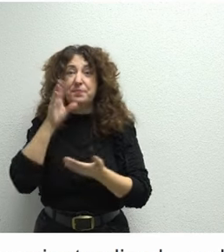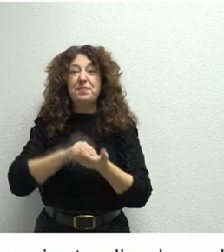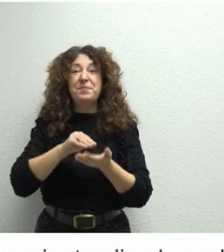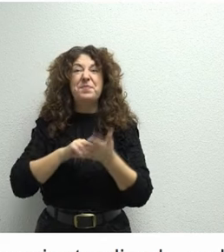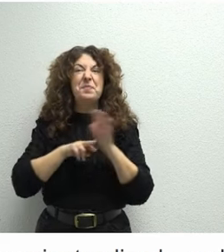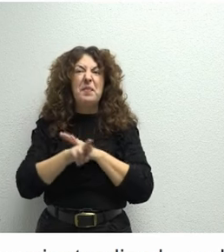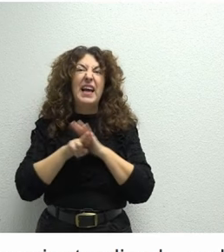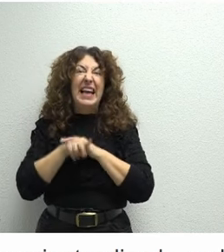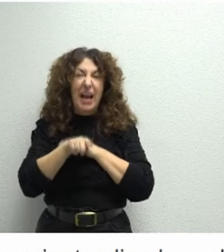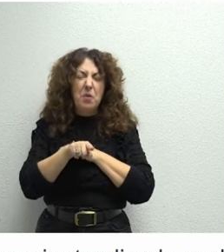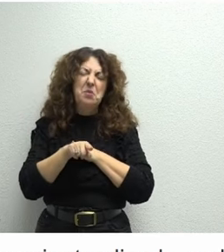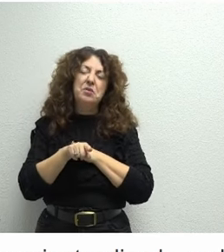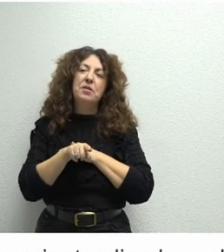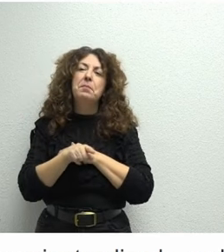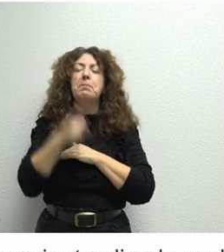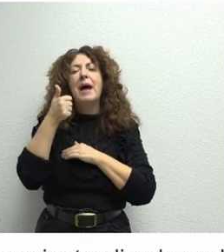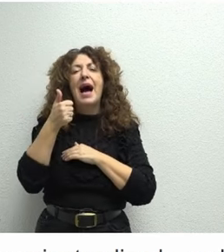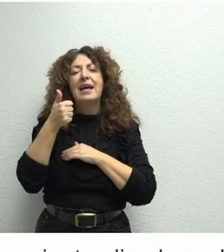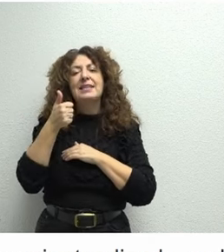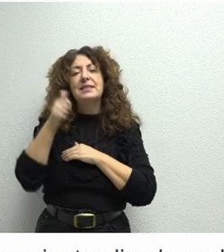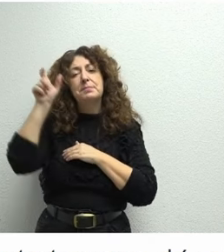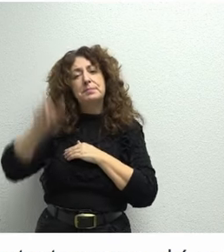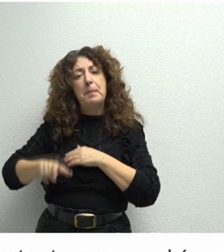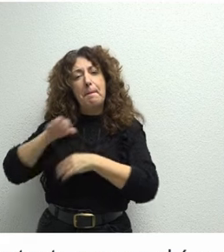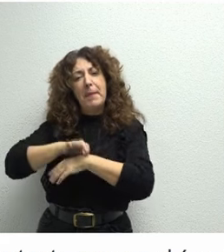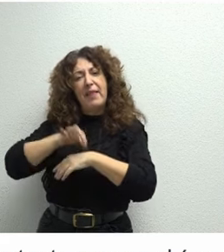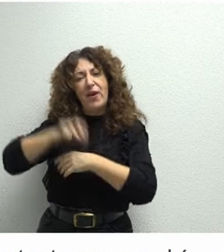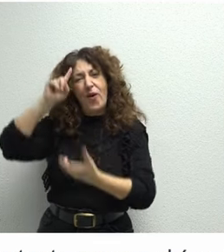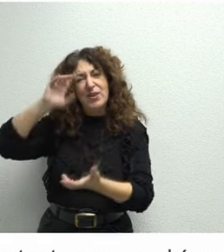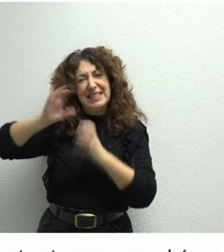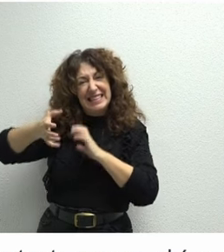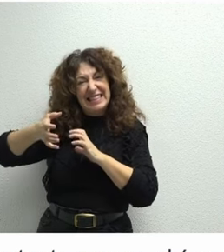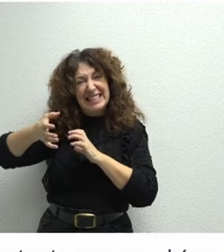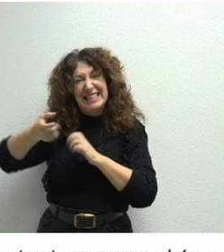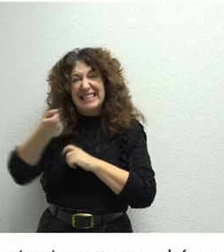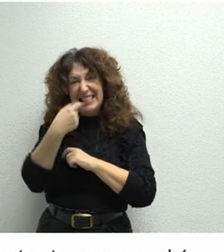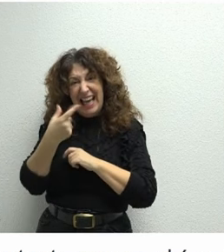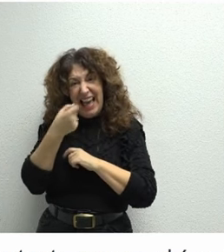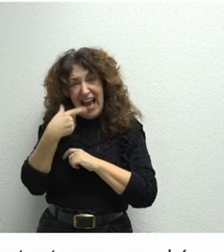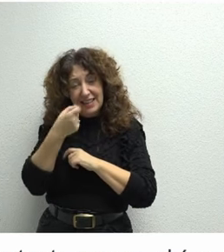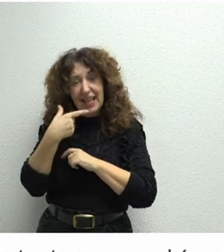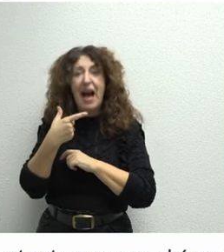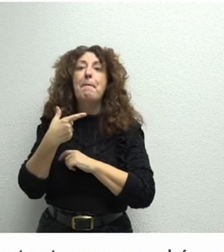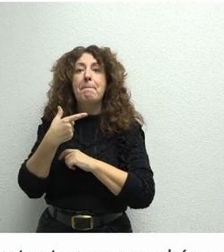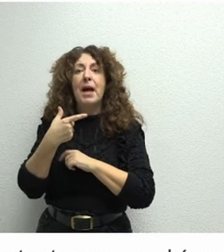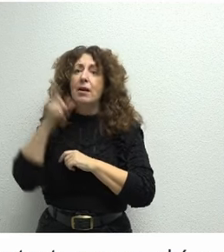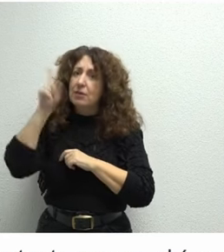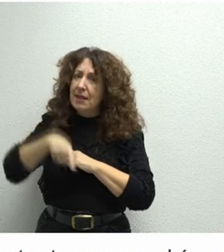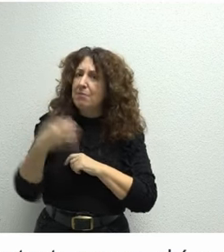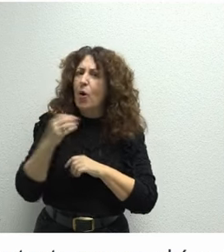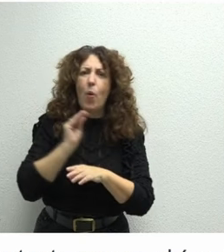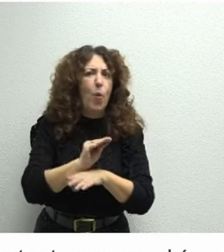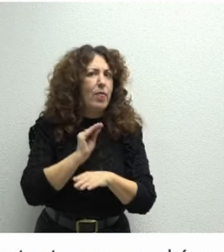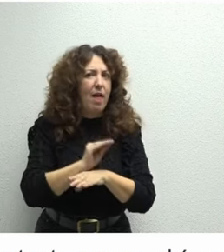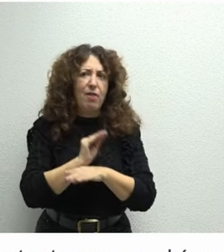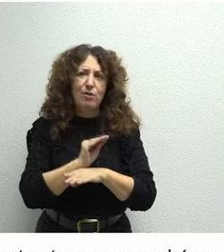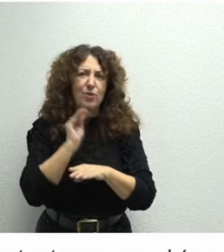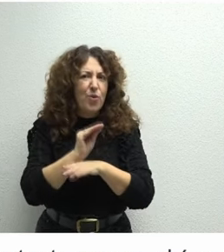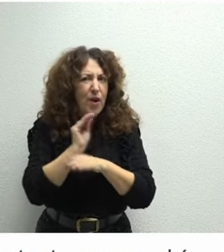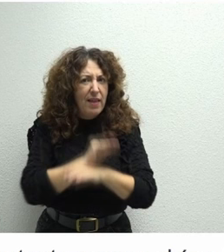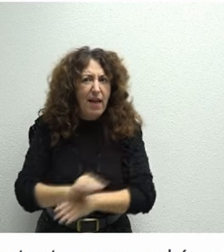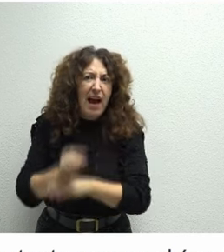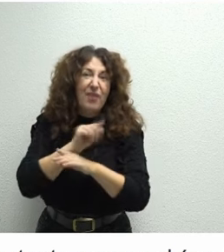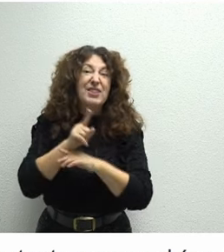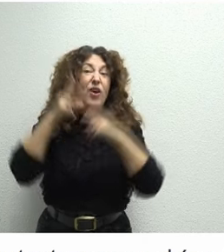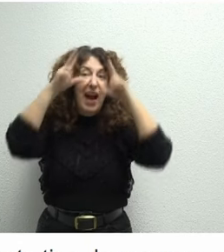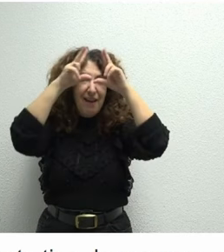recursos a veces se centra mucho en los psiquiatras y realmente Pues hay mucha parte que tiene que ver con cuidados Y eso es lo específico de la enfermería de